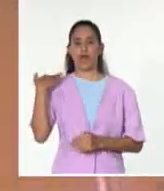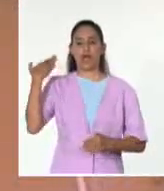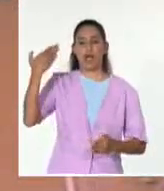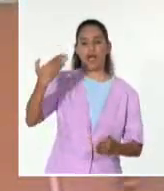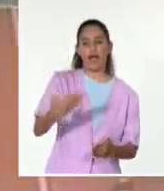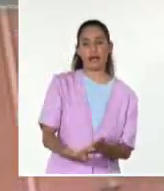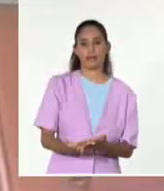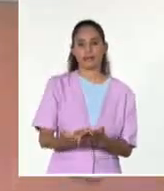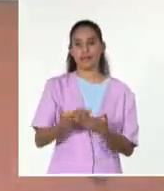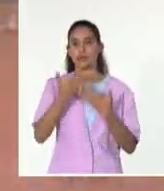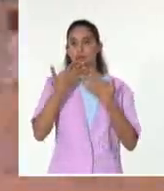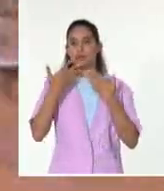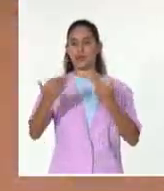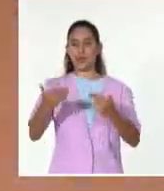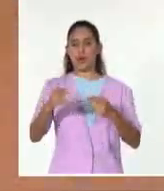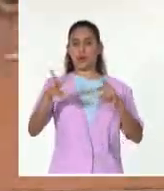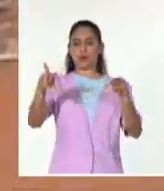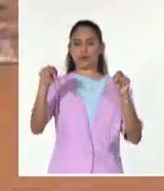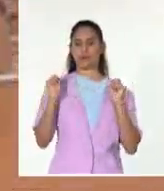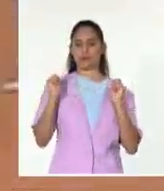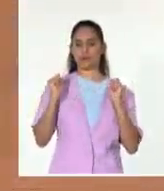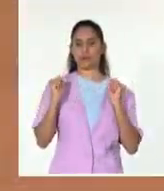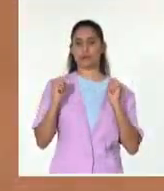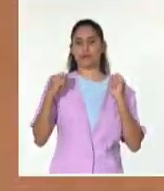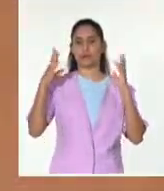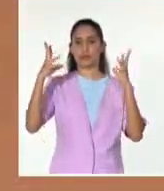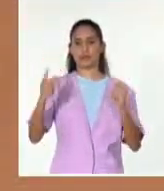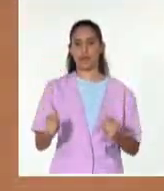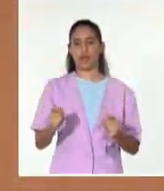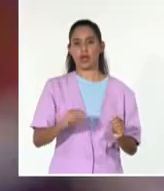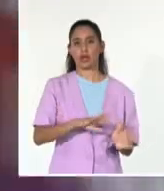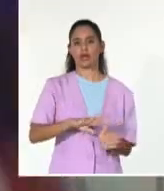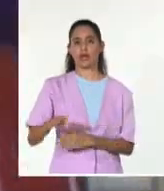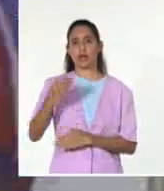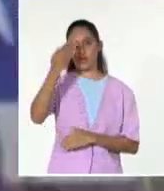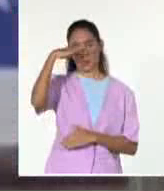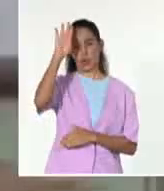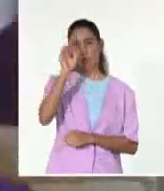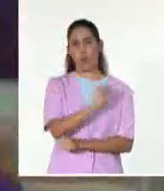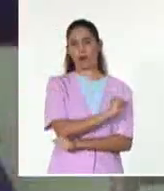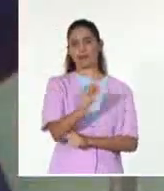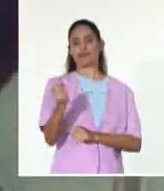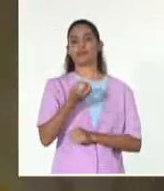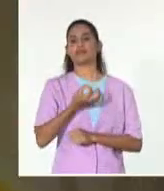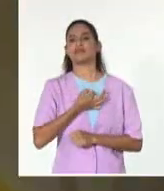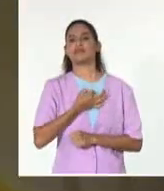Cuba, puede ganar aquí Cuba. Se lo dan a Mireia, remata Mireia, Mireia, medalla de oro para Cuba.